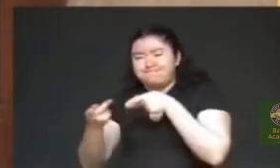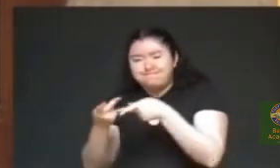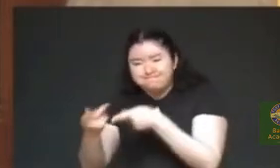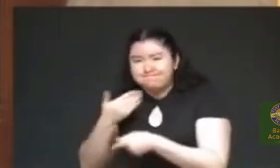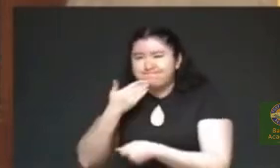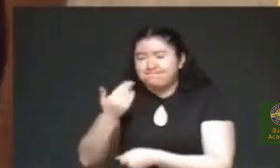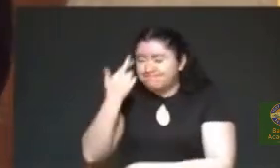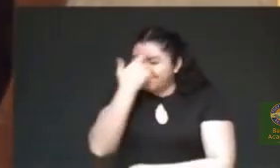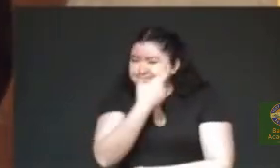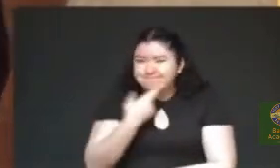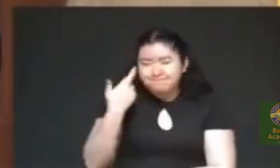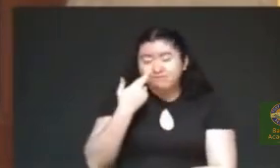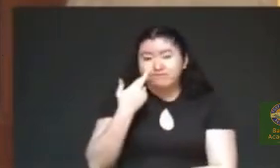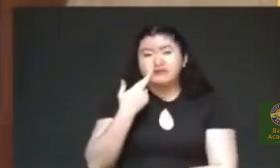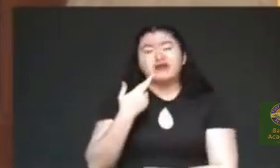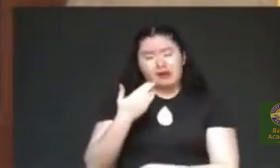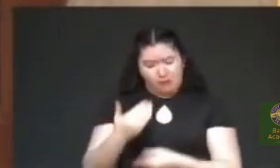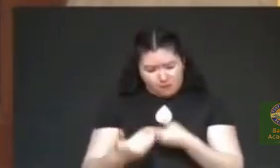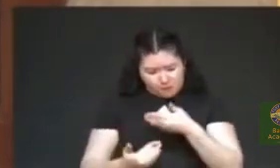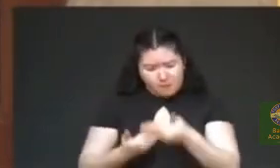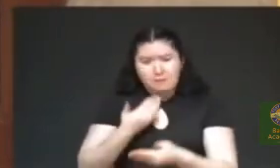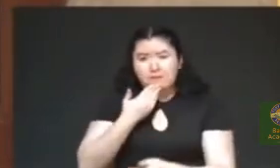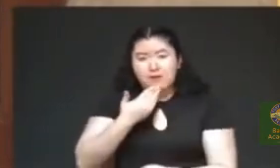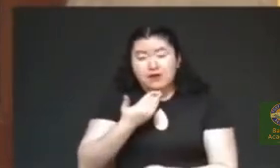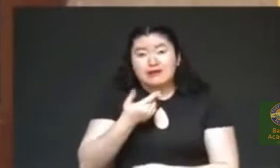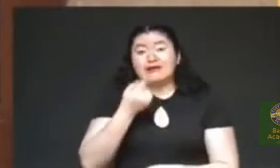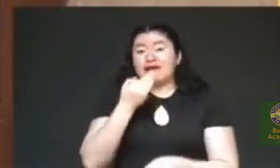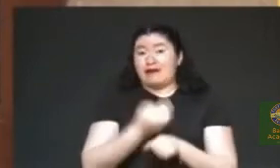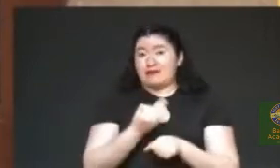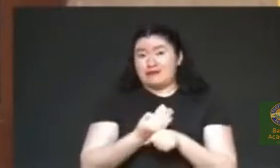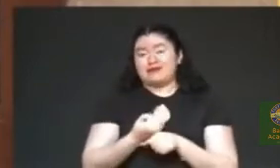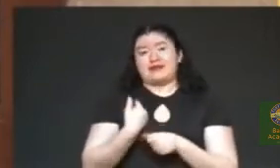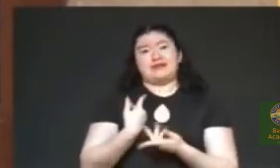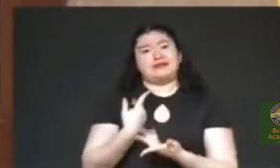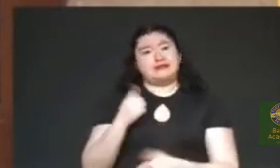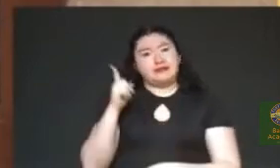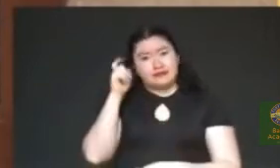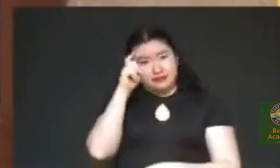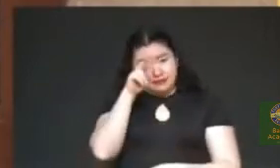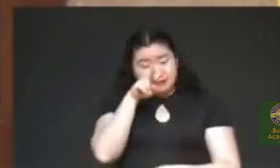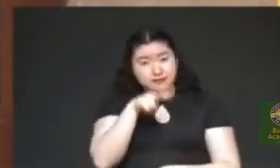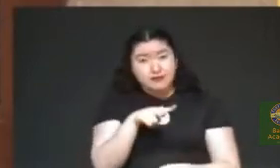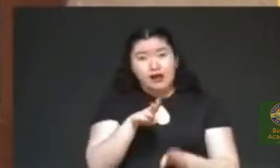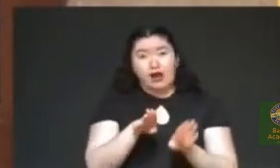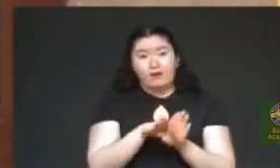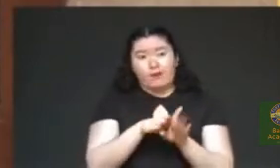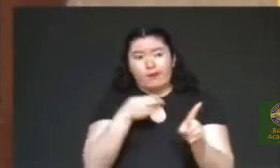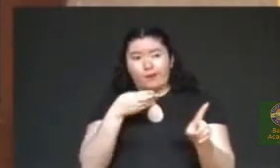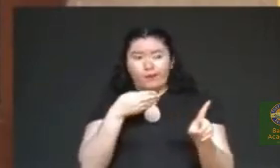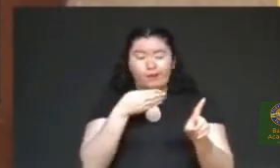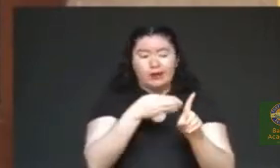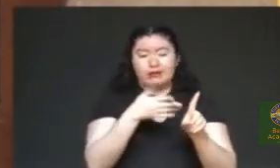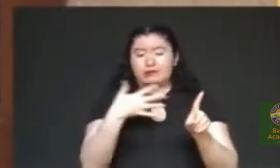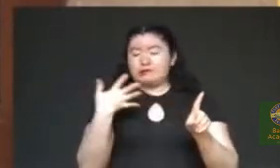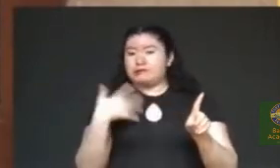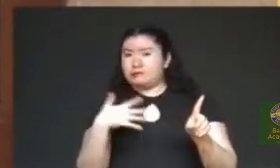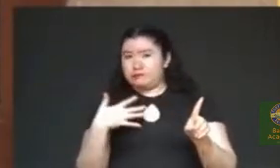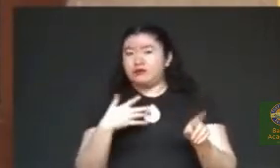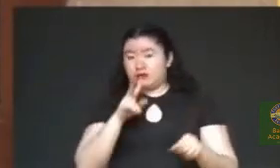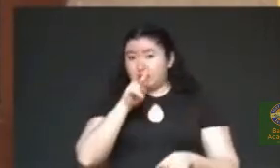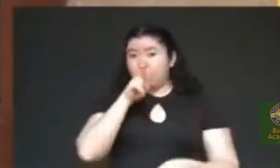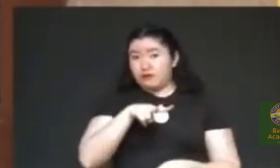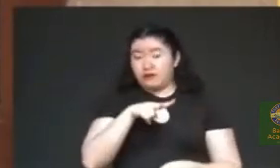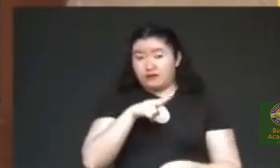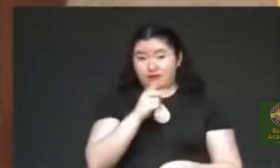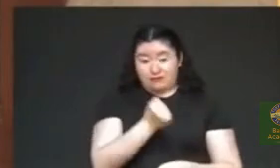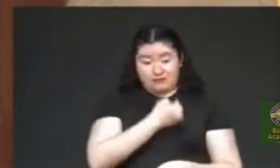muchísimo. Obviamente es un momento del mayor desafío, es el mayor desafío en la historia de la educación en México.